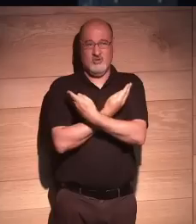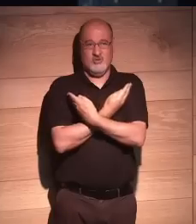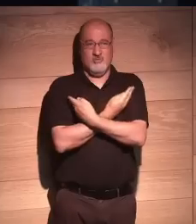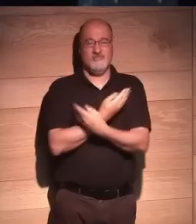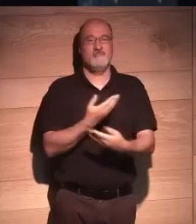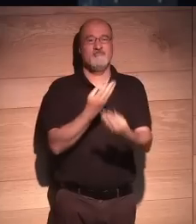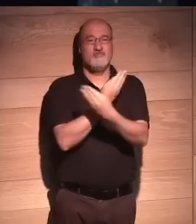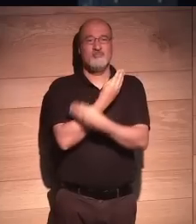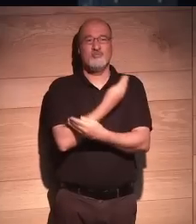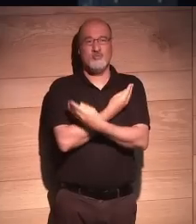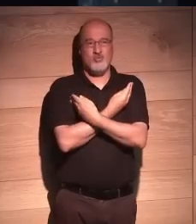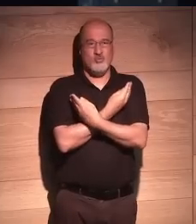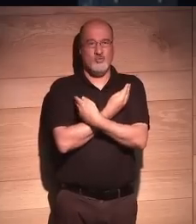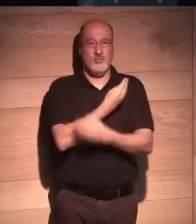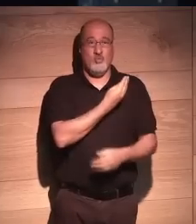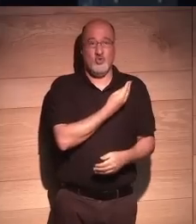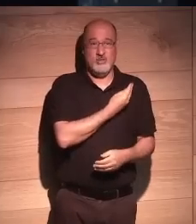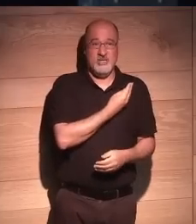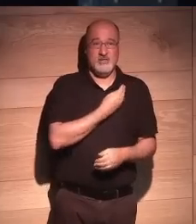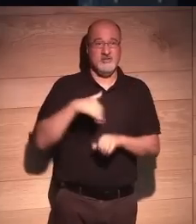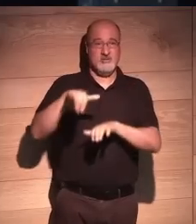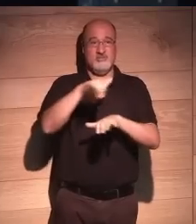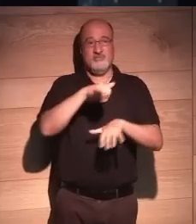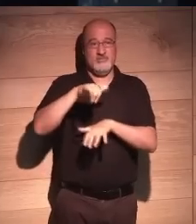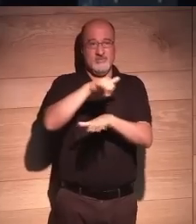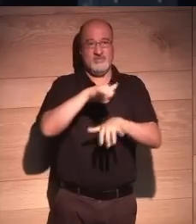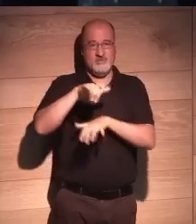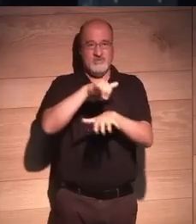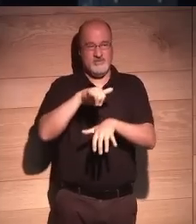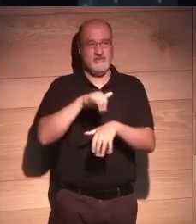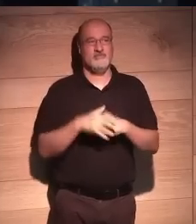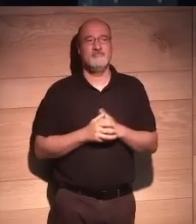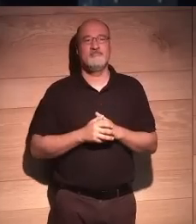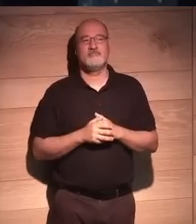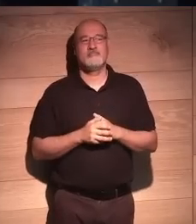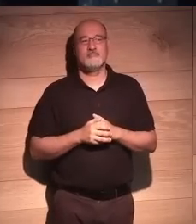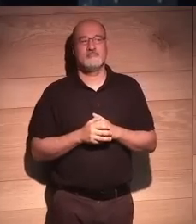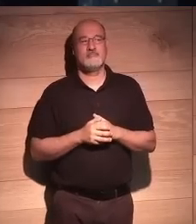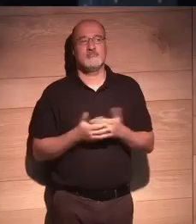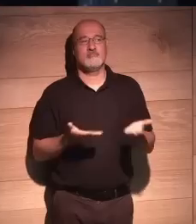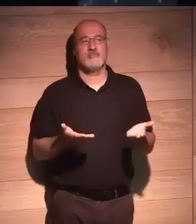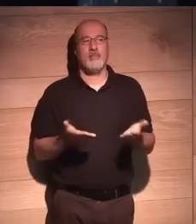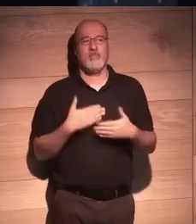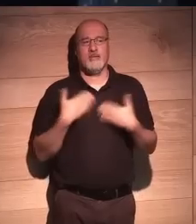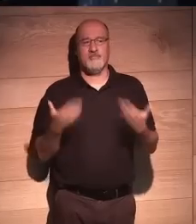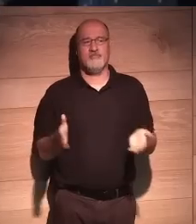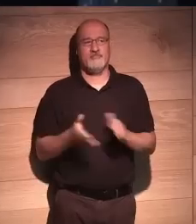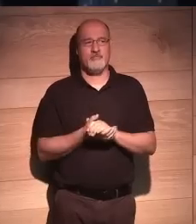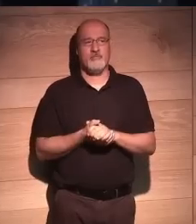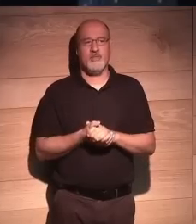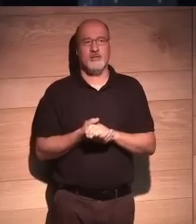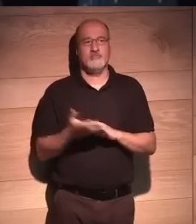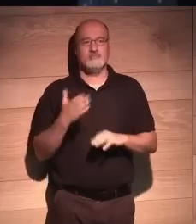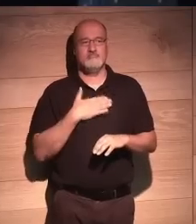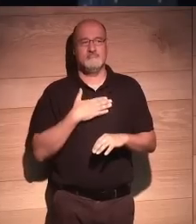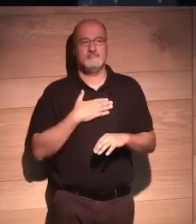los 80. ¿Qué serie os Ah, marcó de los a vosotros? 80. Como Ah, de no los está aquí, podéis decir lo que os dé La la que gana. sea. Que hubiera venido y lo hubiera Exactamente, que hubiera Claro. venido y hubiera